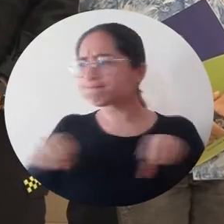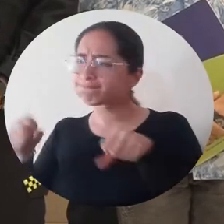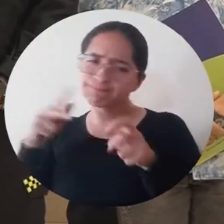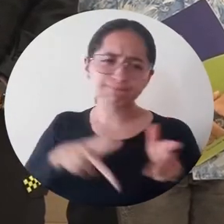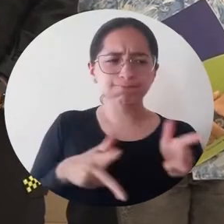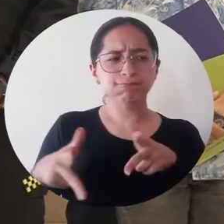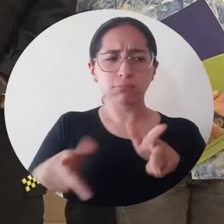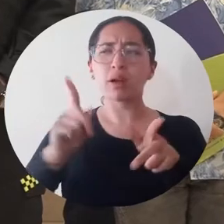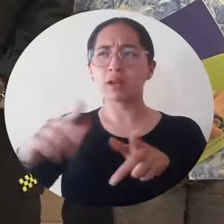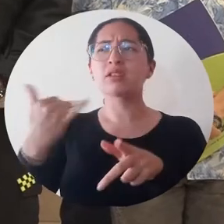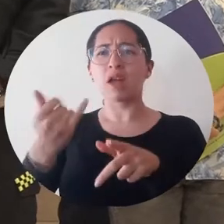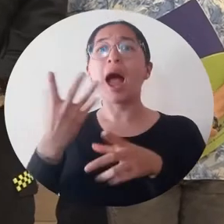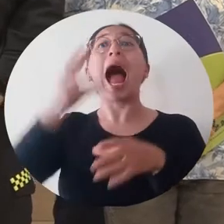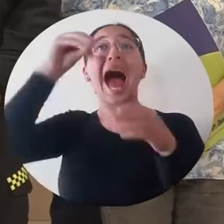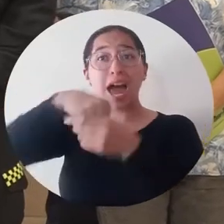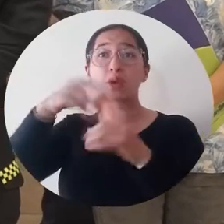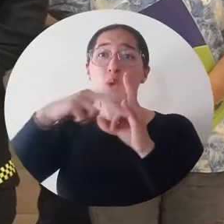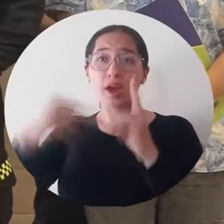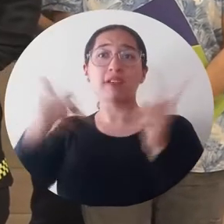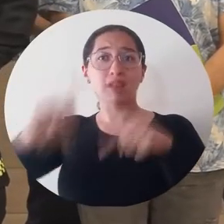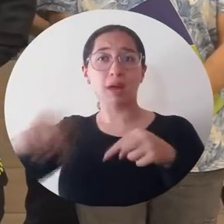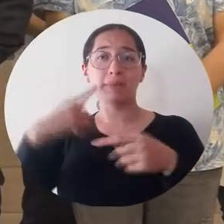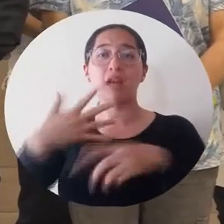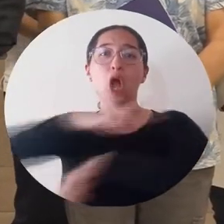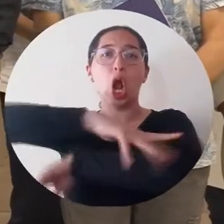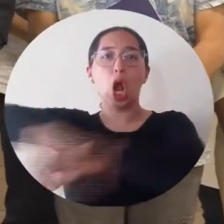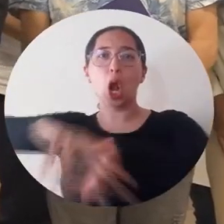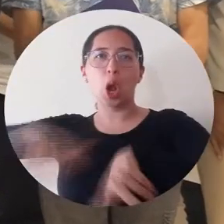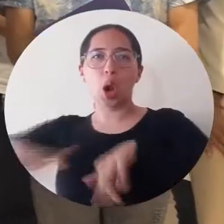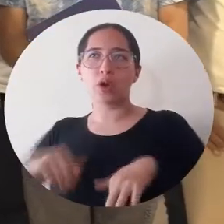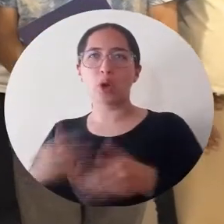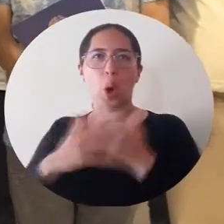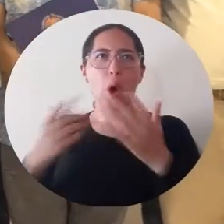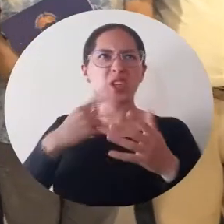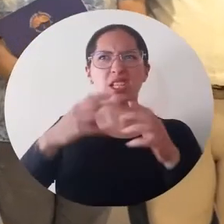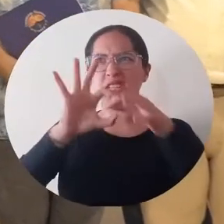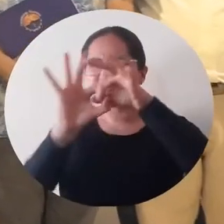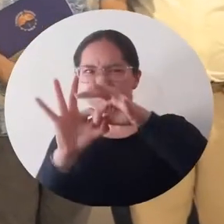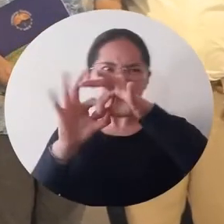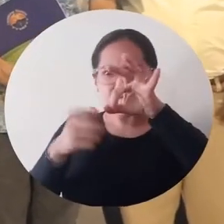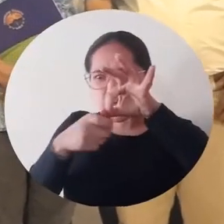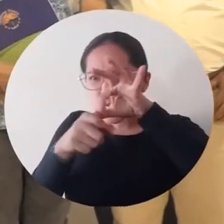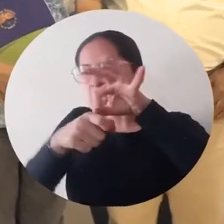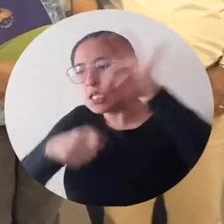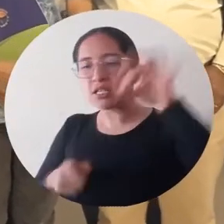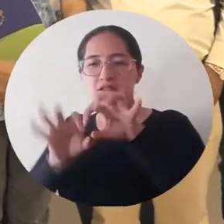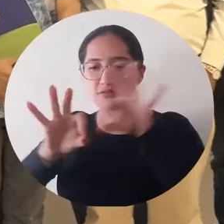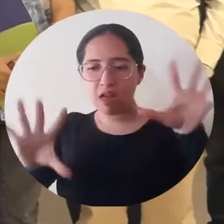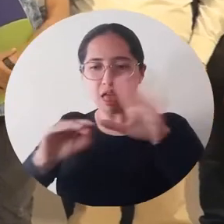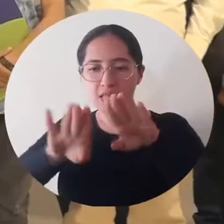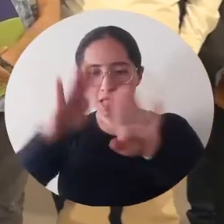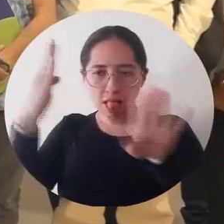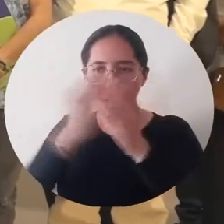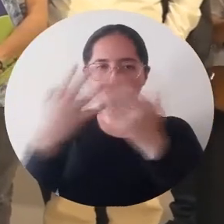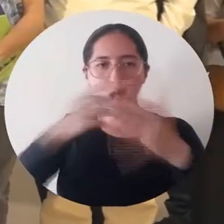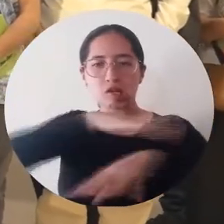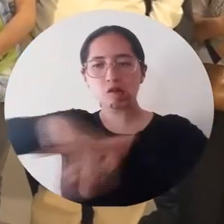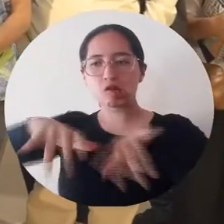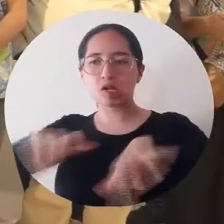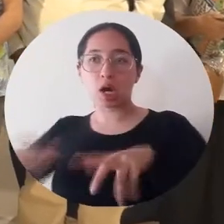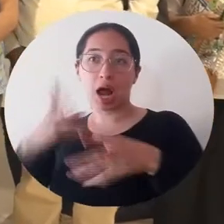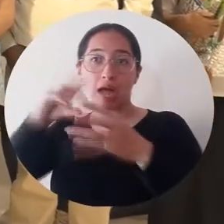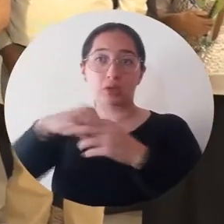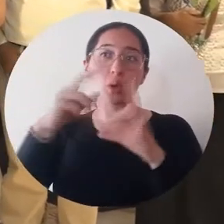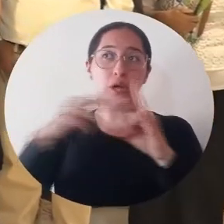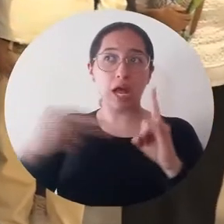porque hemos tenido algunos hurtos, también internamente, no violentos, pero sí de vulneración de casilleros y otras situaciones. Así que tenemos que tratar entre todos de hacer